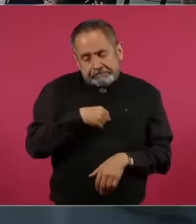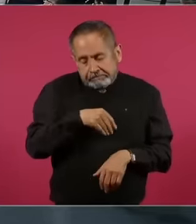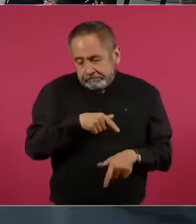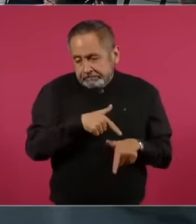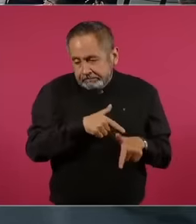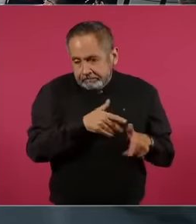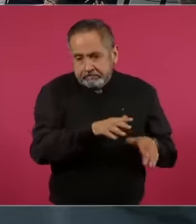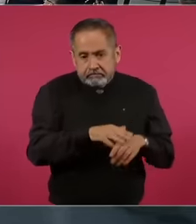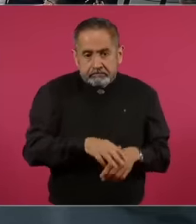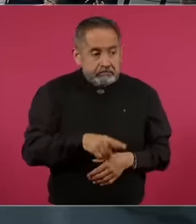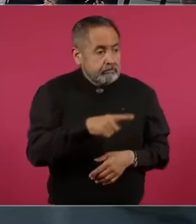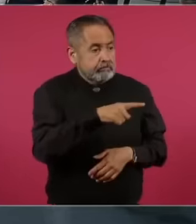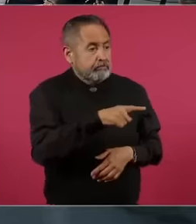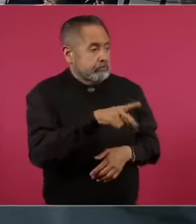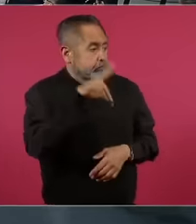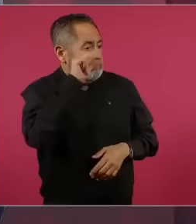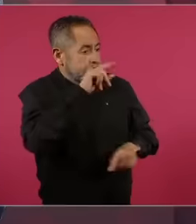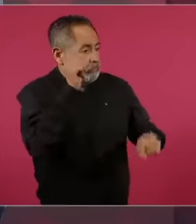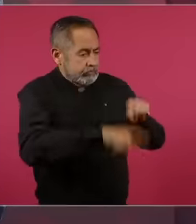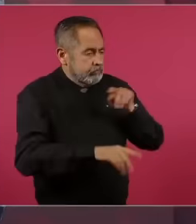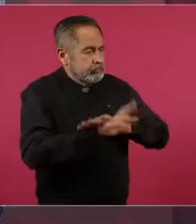porque se enojan,